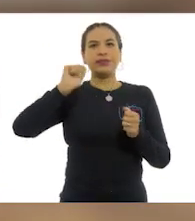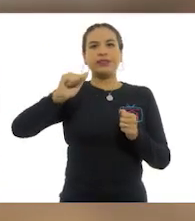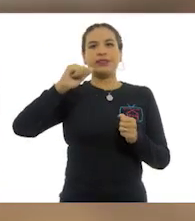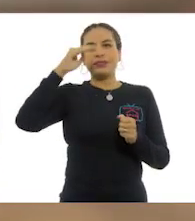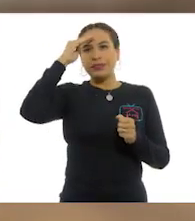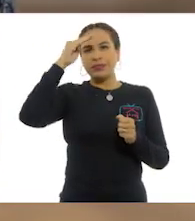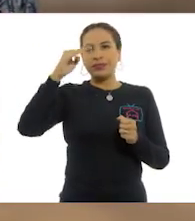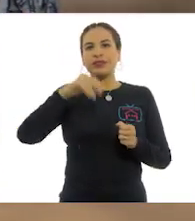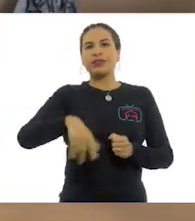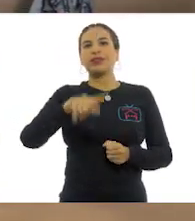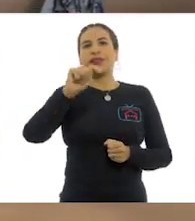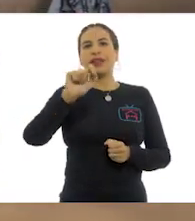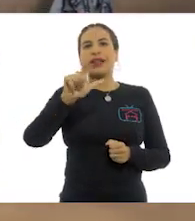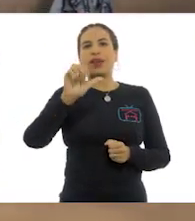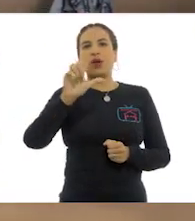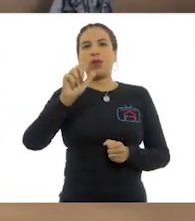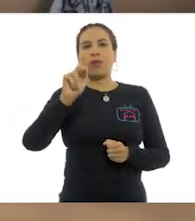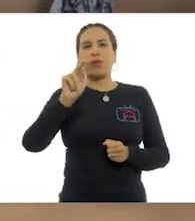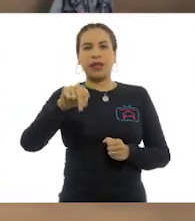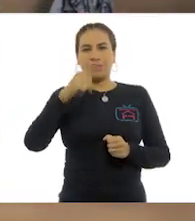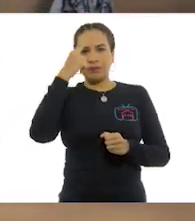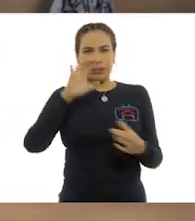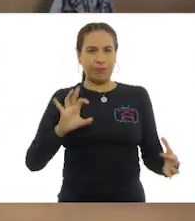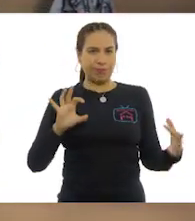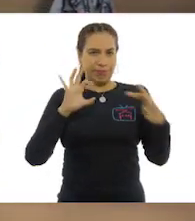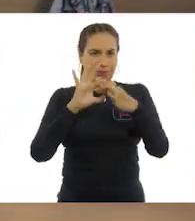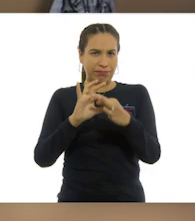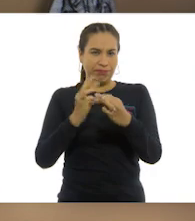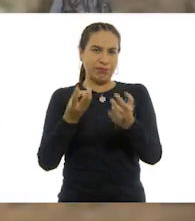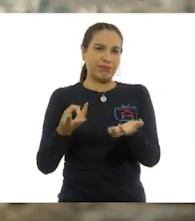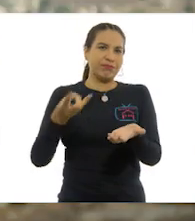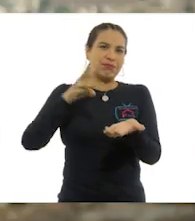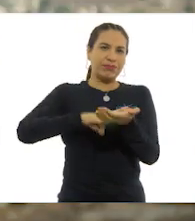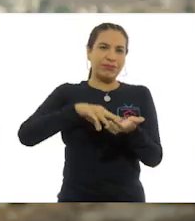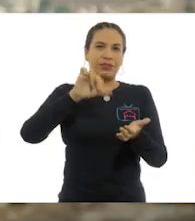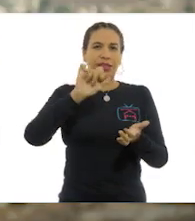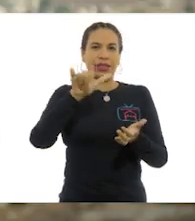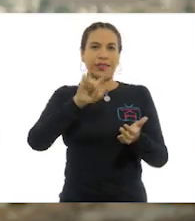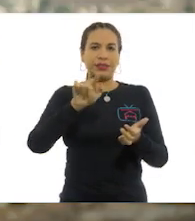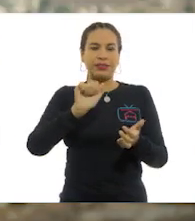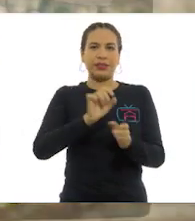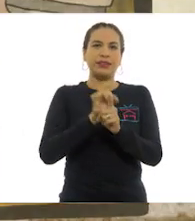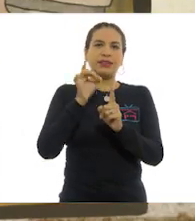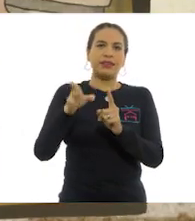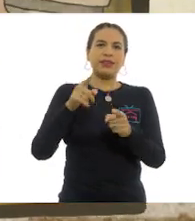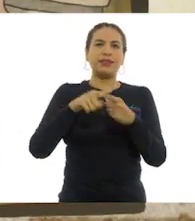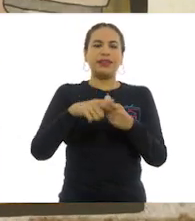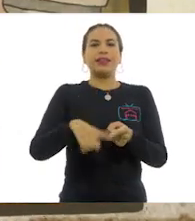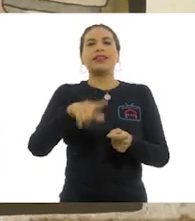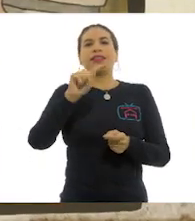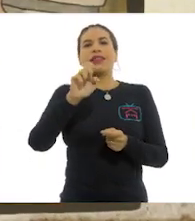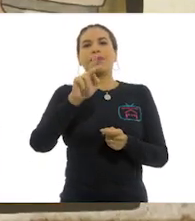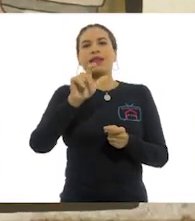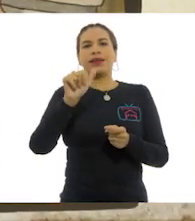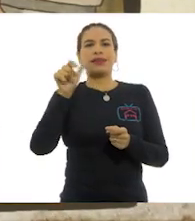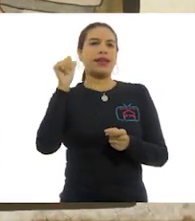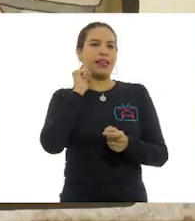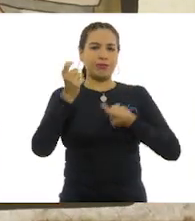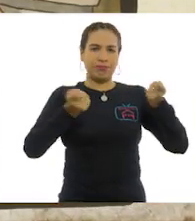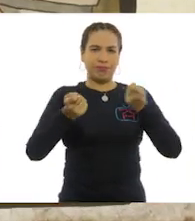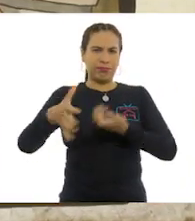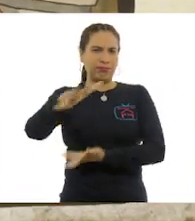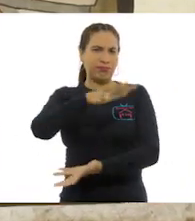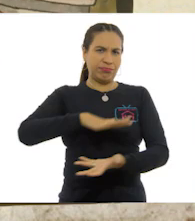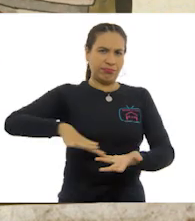de Tlacopan para crear la Triple Alianza y enfrentar a los poderosos tepanecas de Azcapotzalco, que dominaban toda la